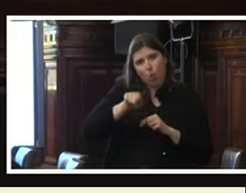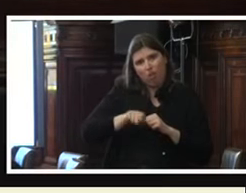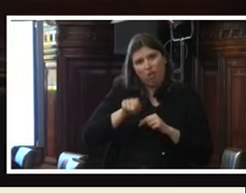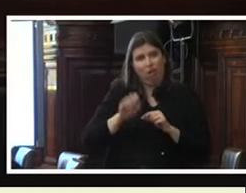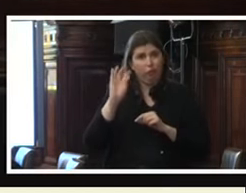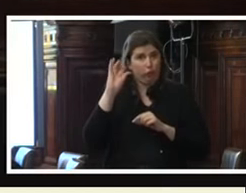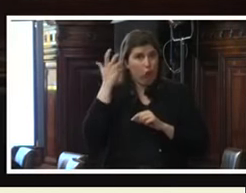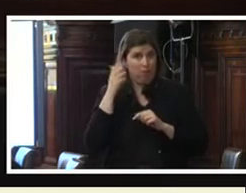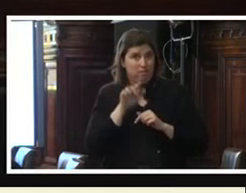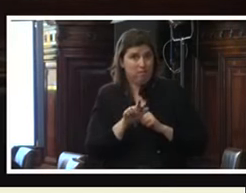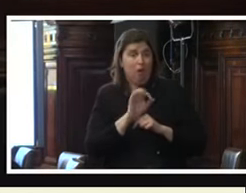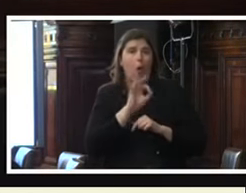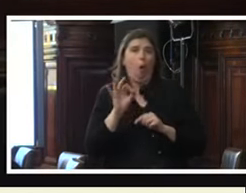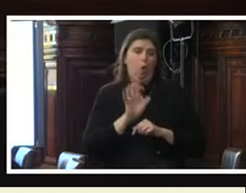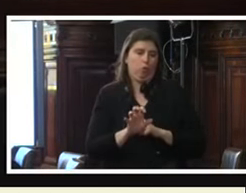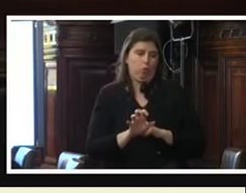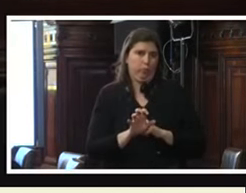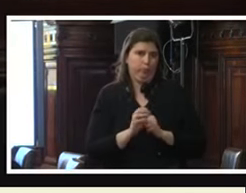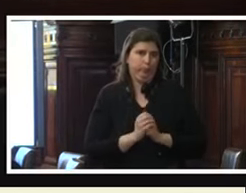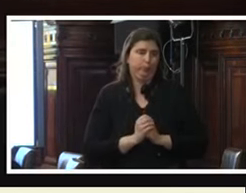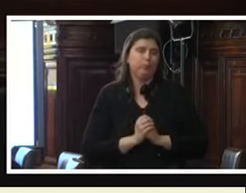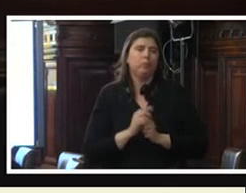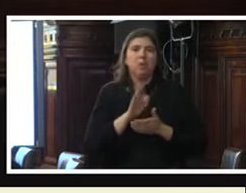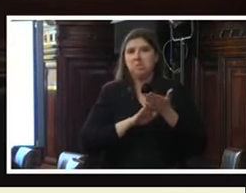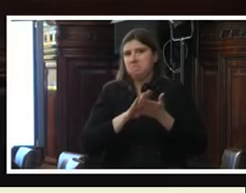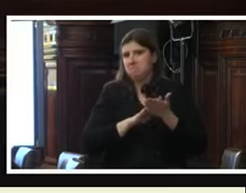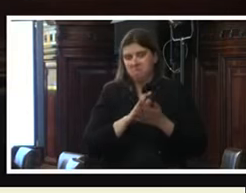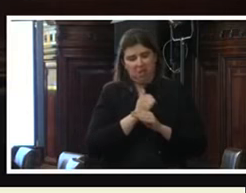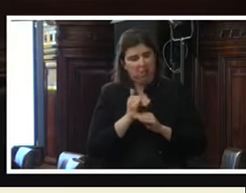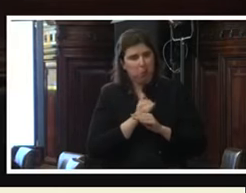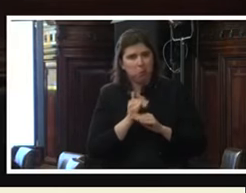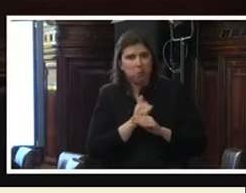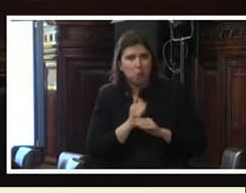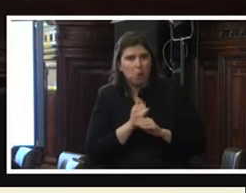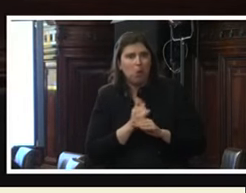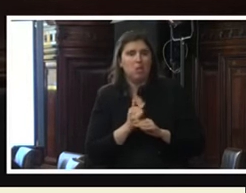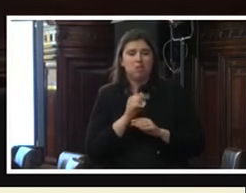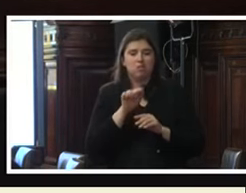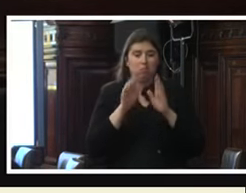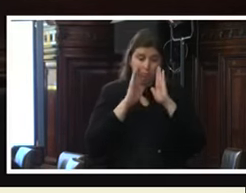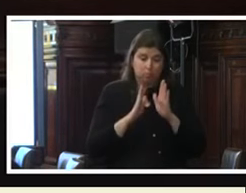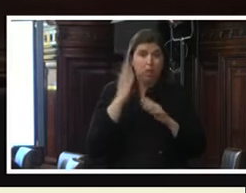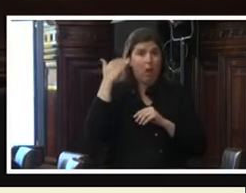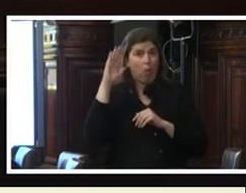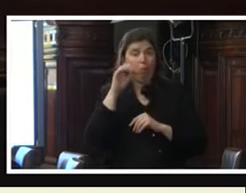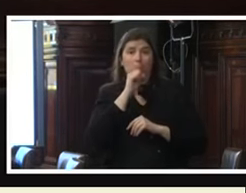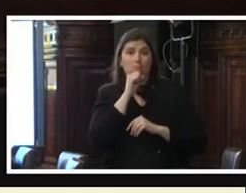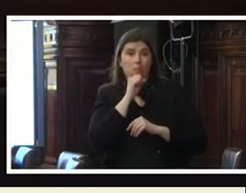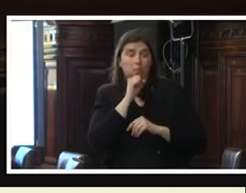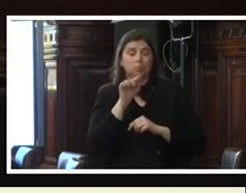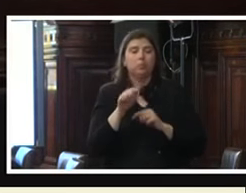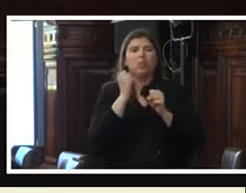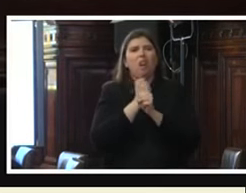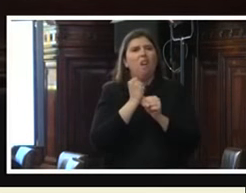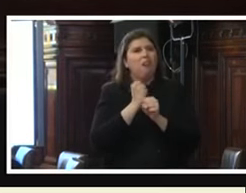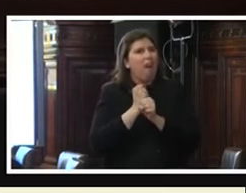o por odio ninguna de las instituciones relacionadas con la atención a la persona adulta mayor trabaja con poblaciones